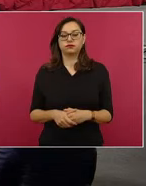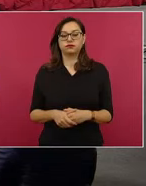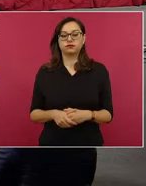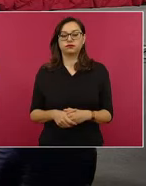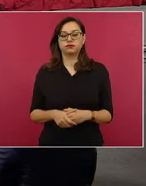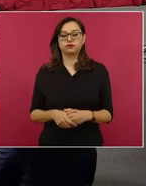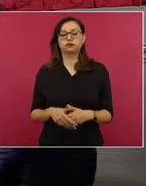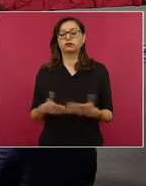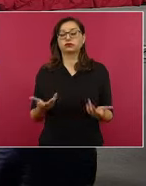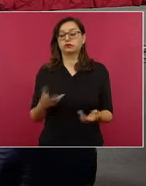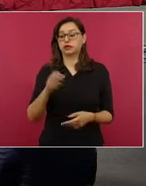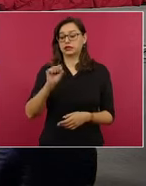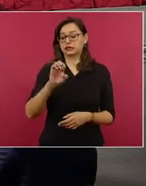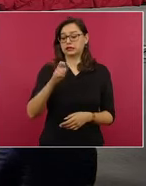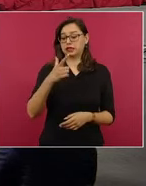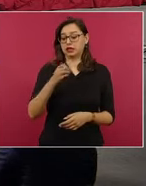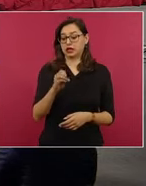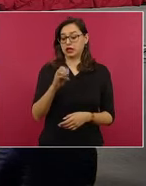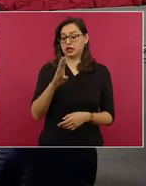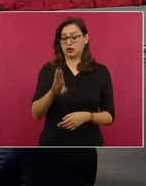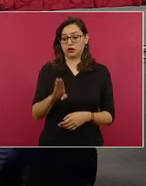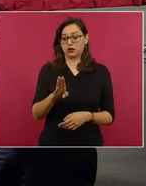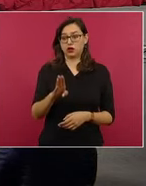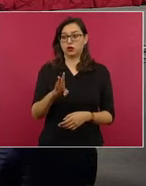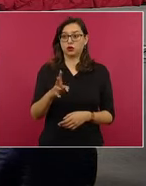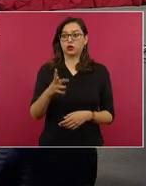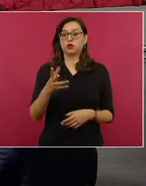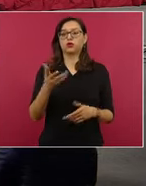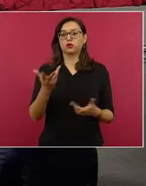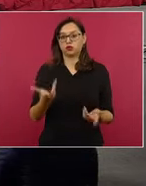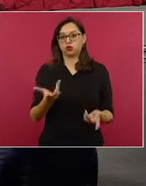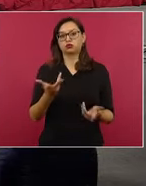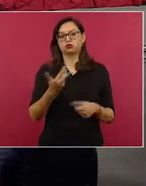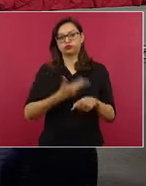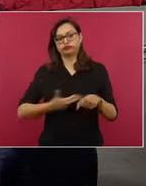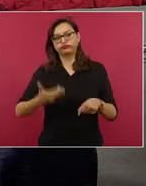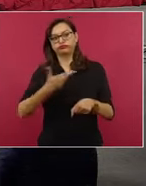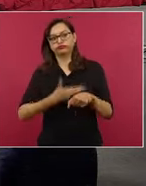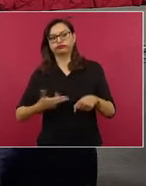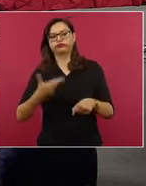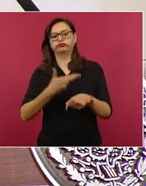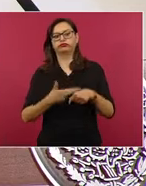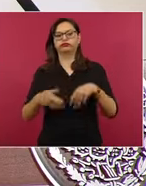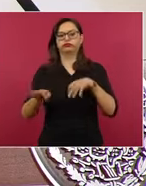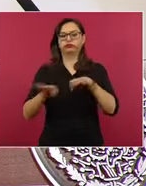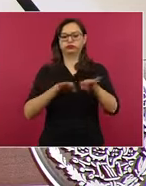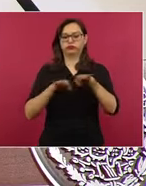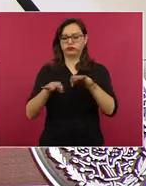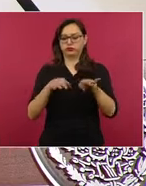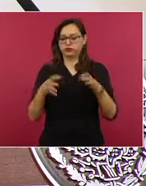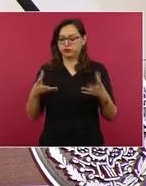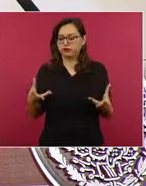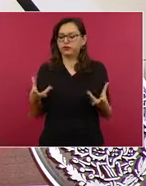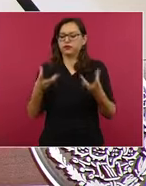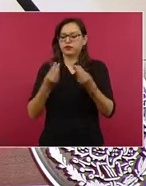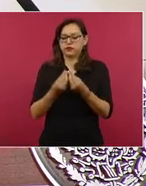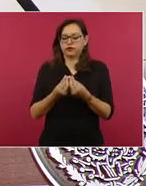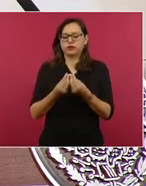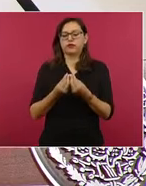de Gobernación incluso ha trabajado coordinadamente con los acompañantes de las